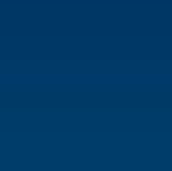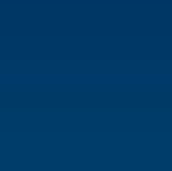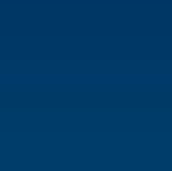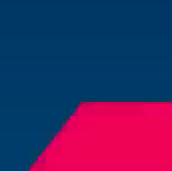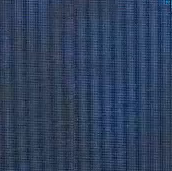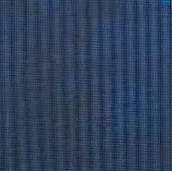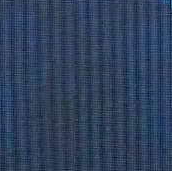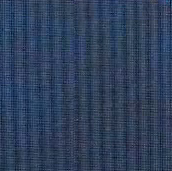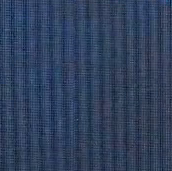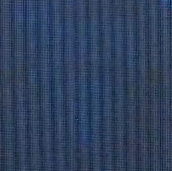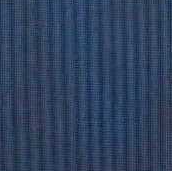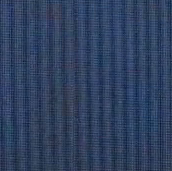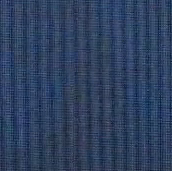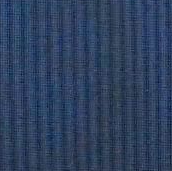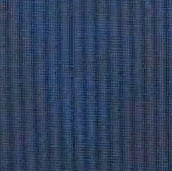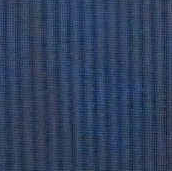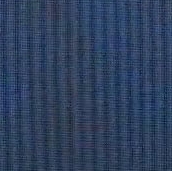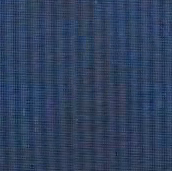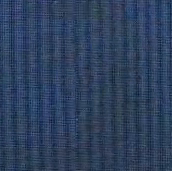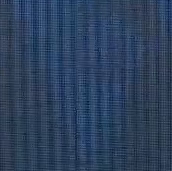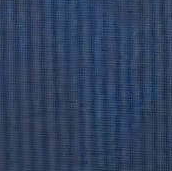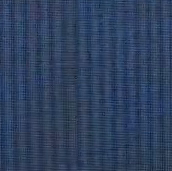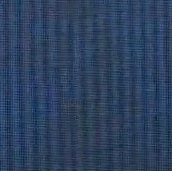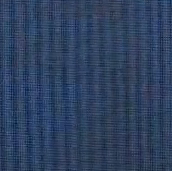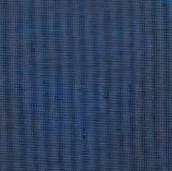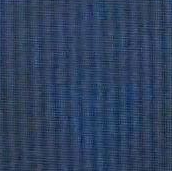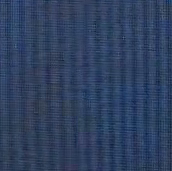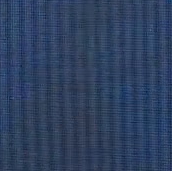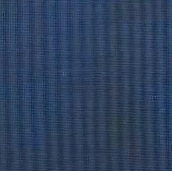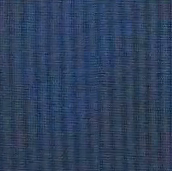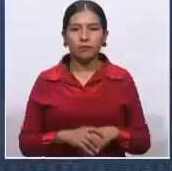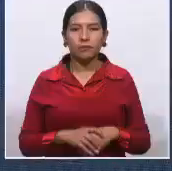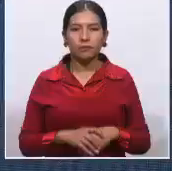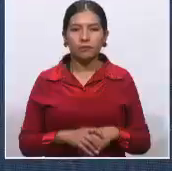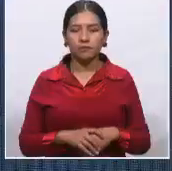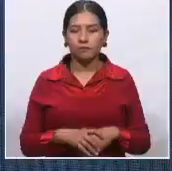Sí, pero quería complementar que somos tan bendecidos en nuestra